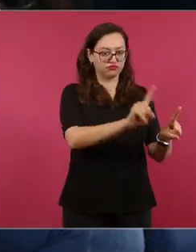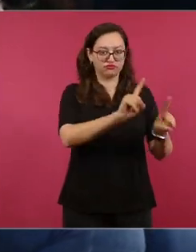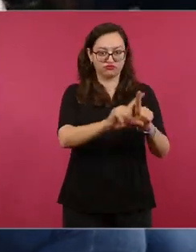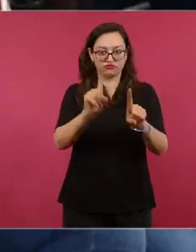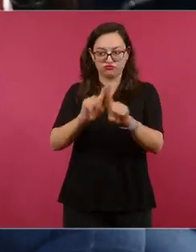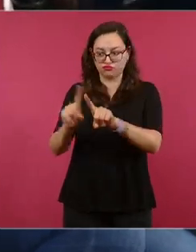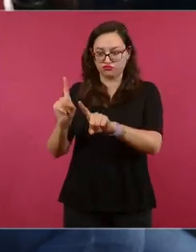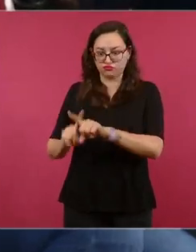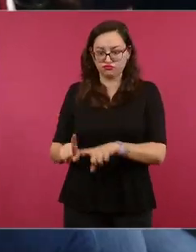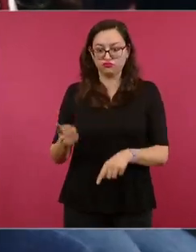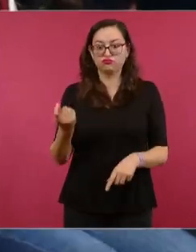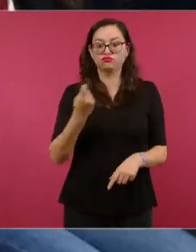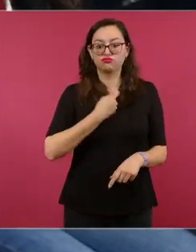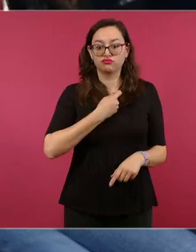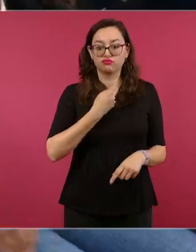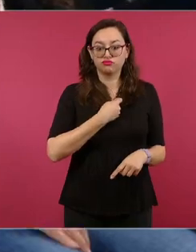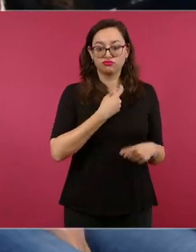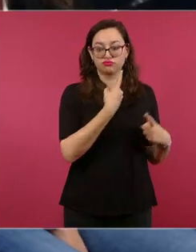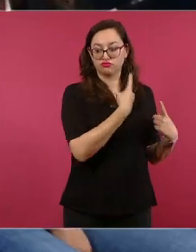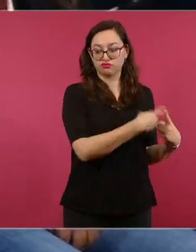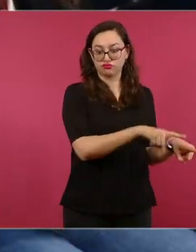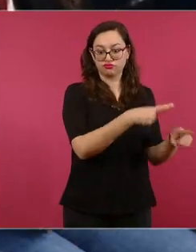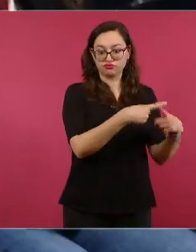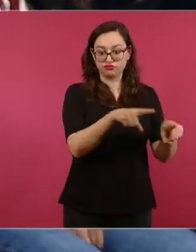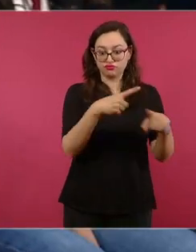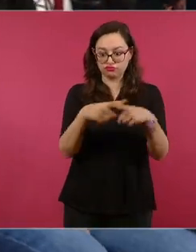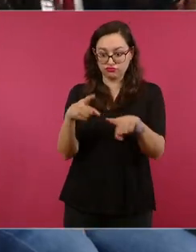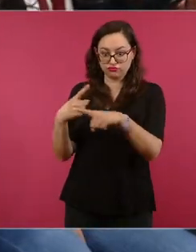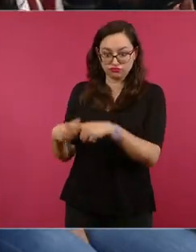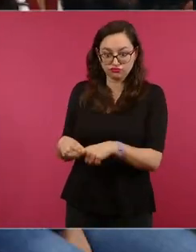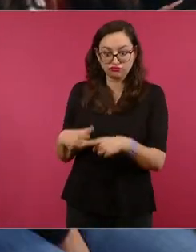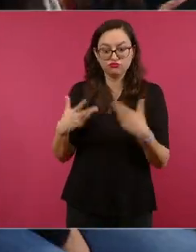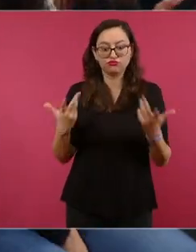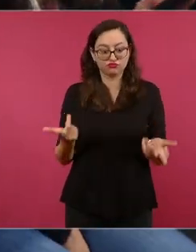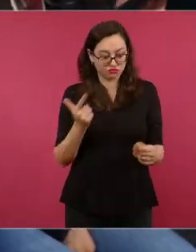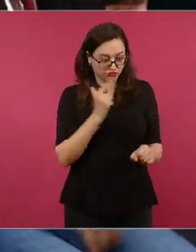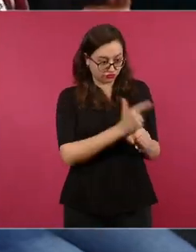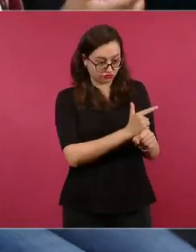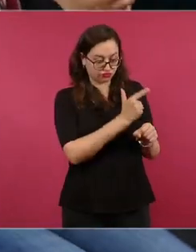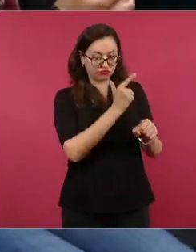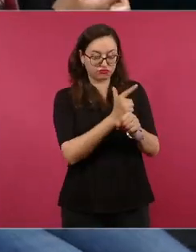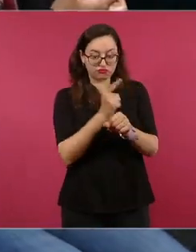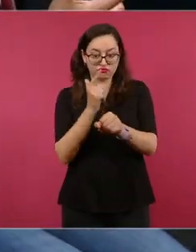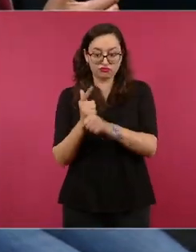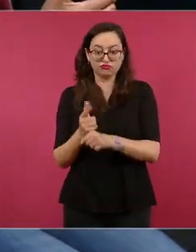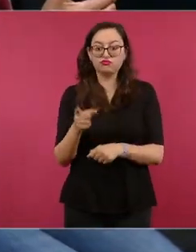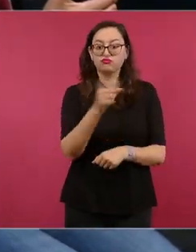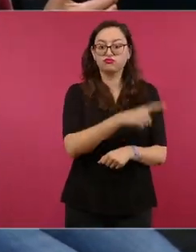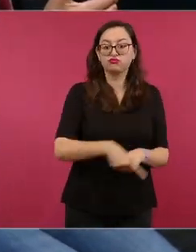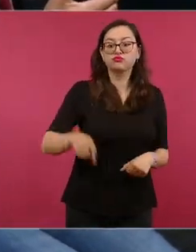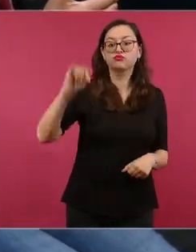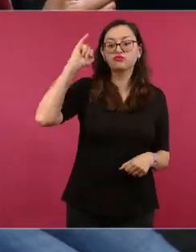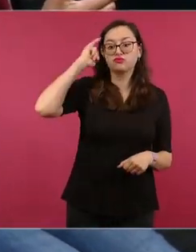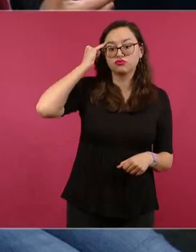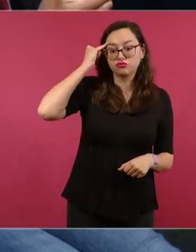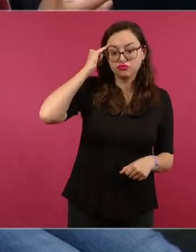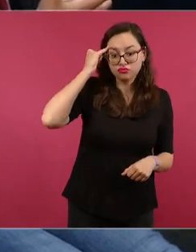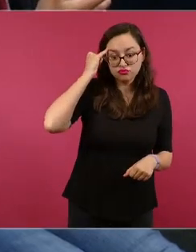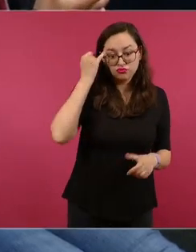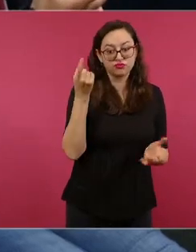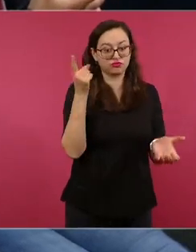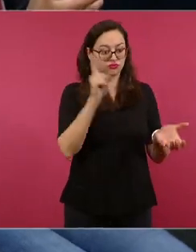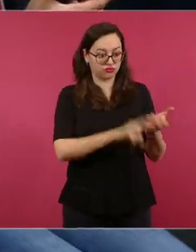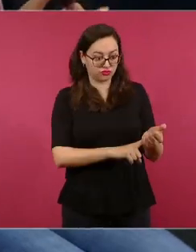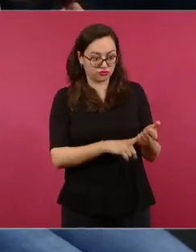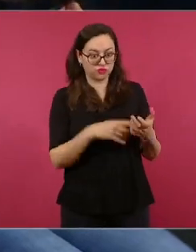de nuestro pasado y presente. Constaté en este evento que los pueblos originarios no consideran parte de su cultura